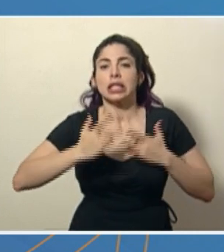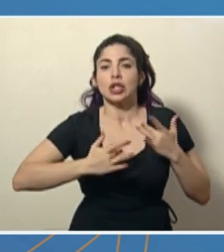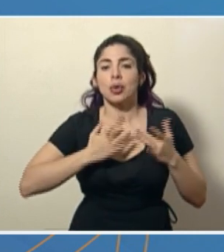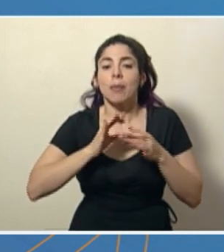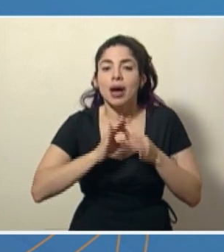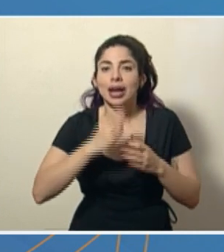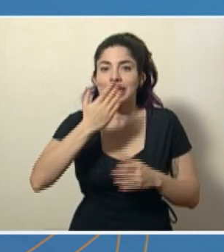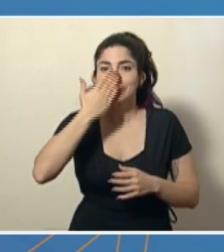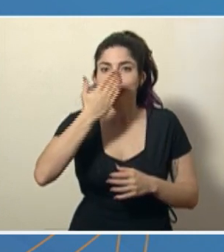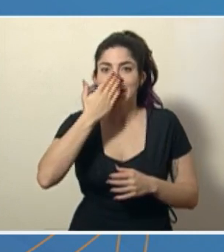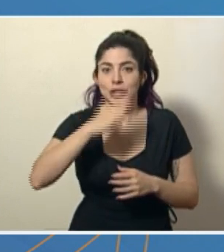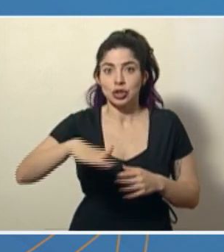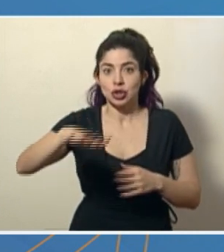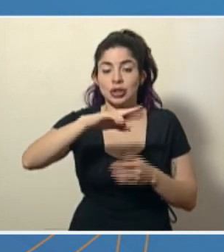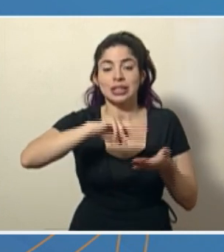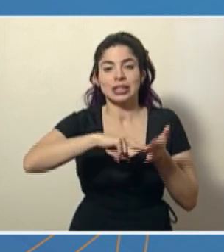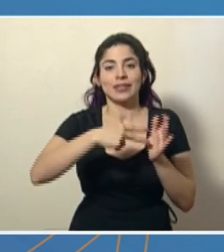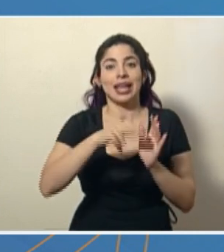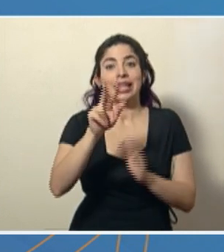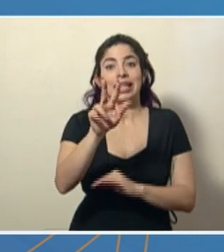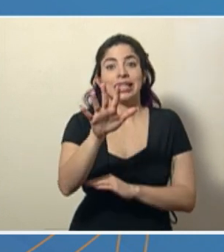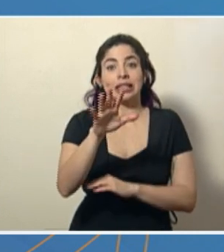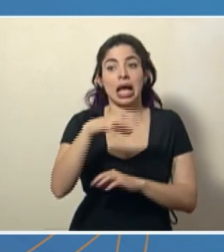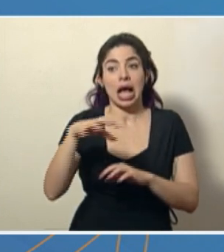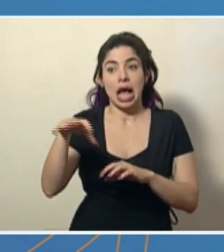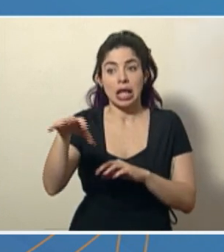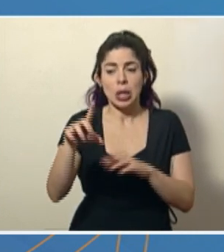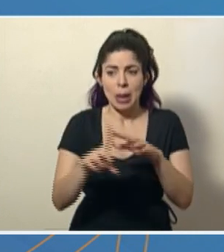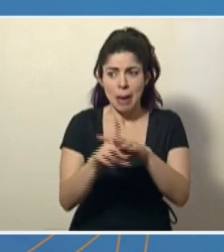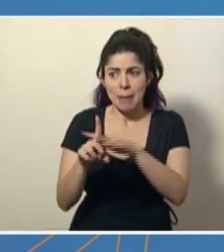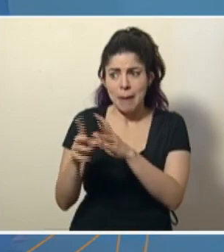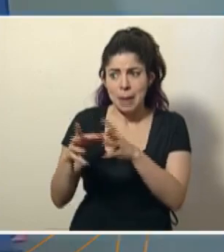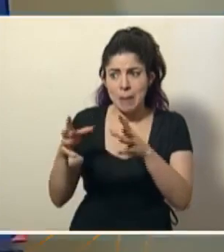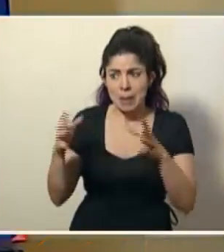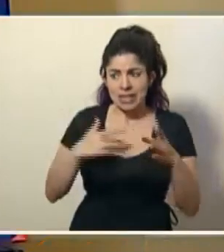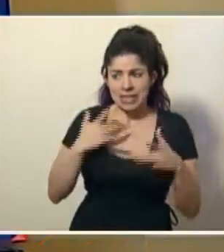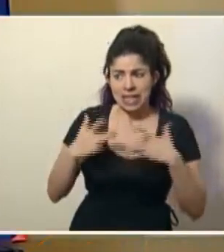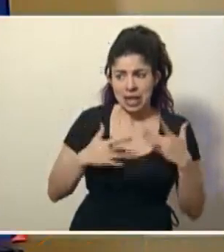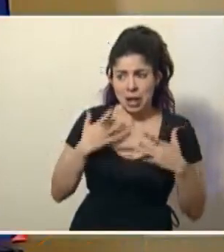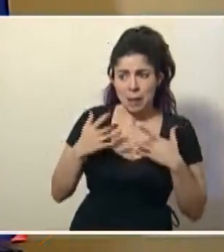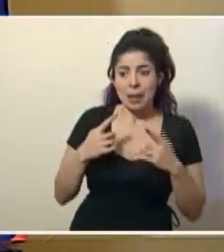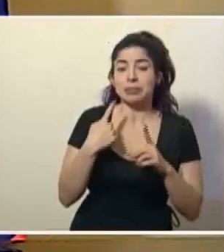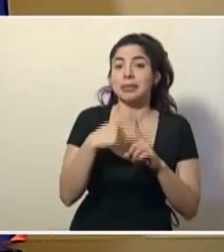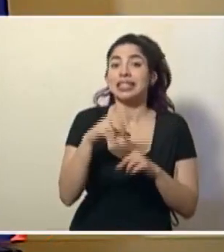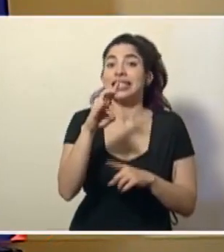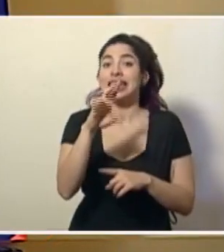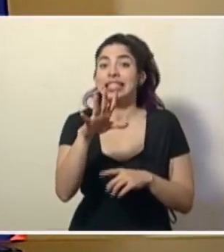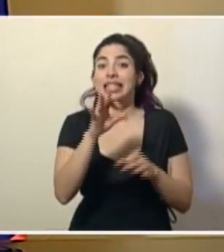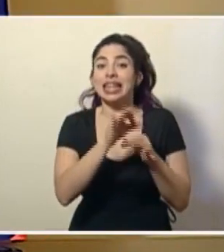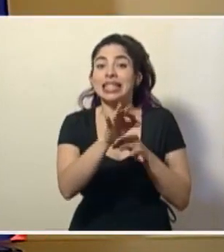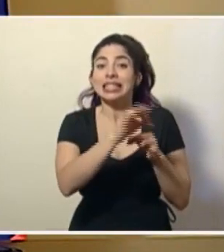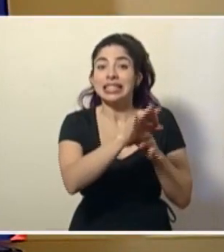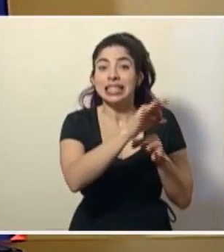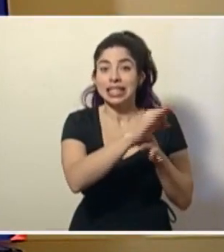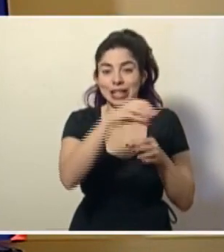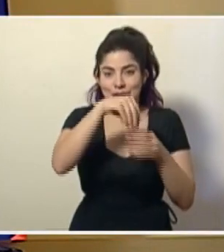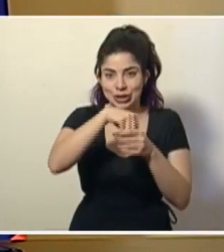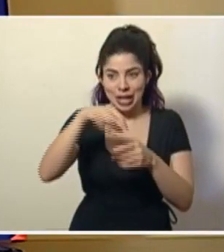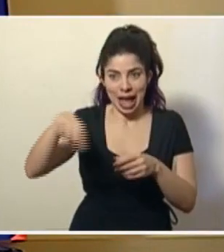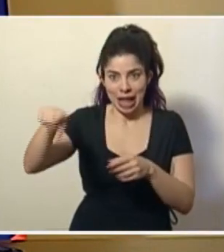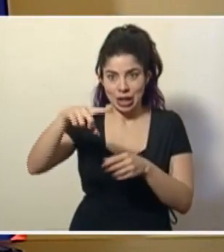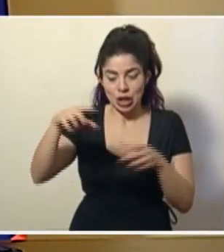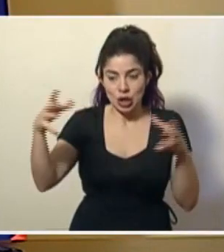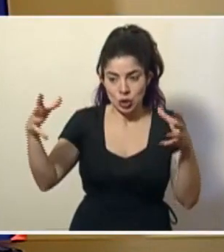país, se están incluyendo 35 cantones y 75 distritos dentro de estos